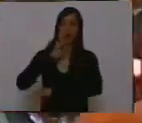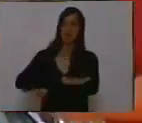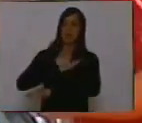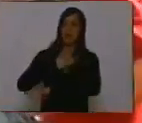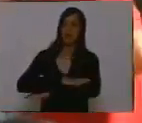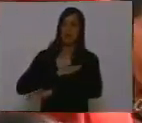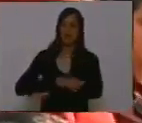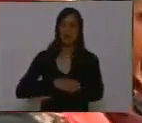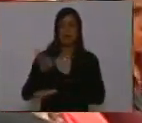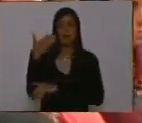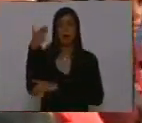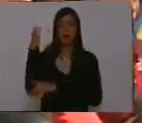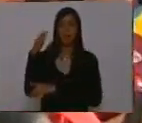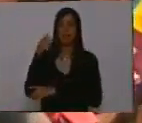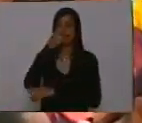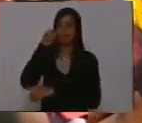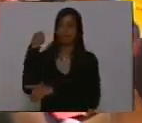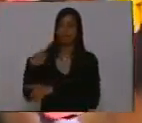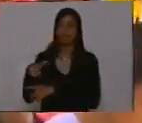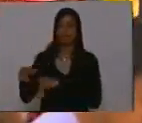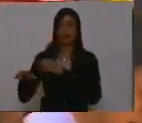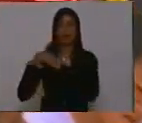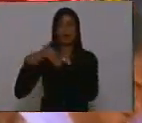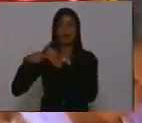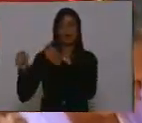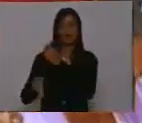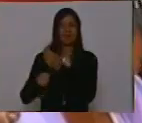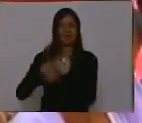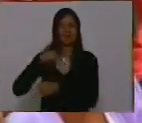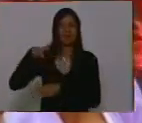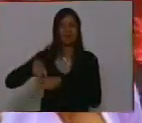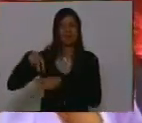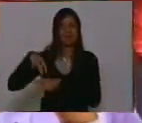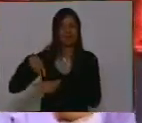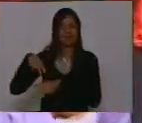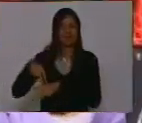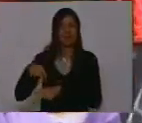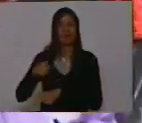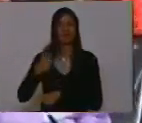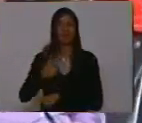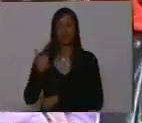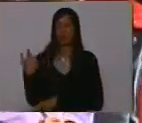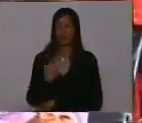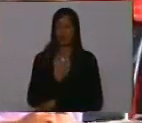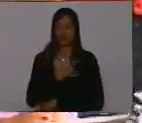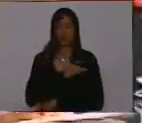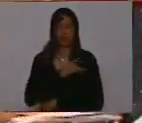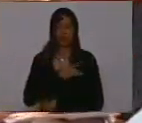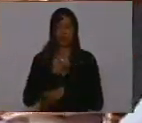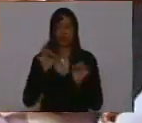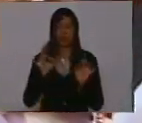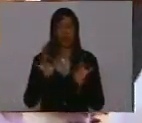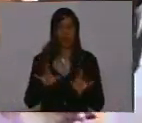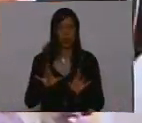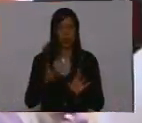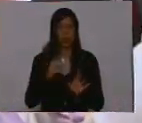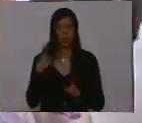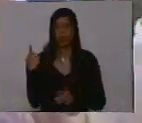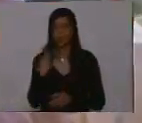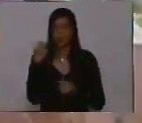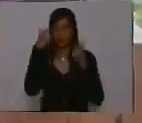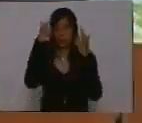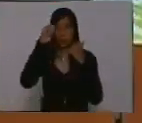de nuestra patria. Y eso nos ha dolido a todos, especialmente a los revolucionarios, y por